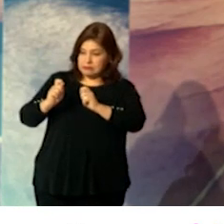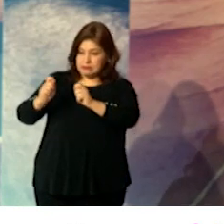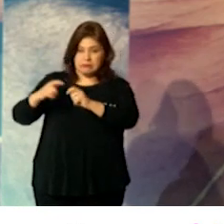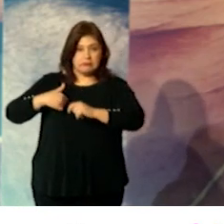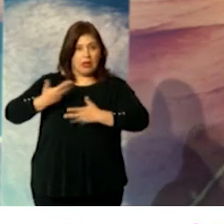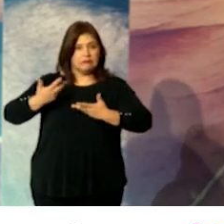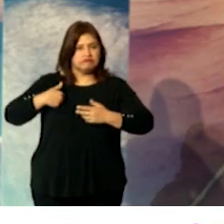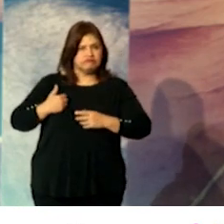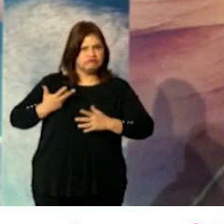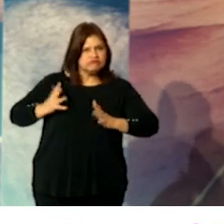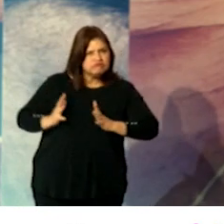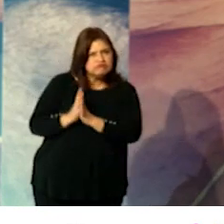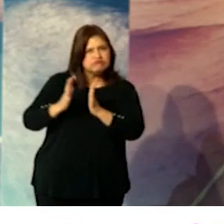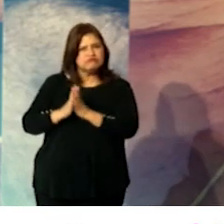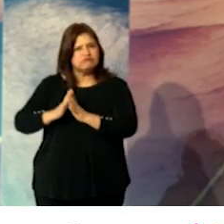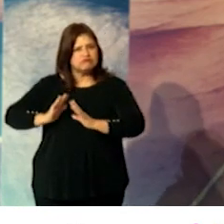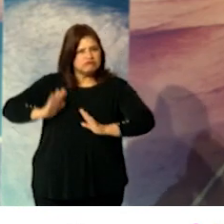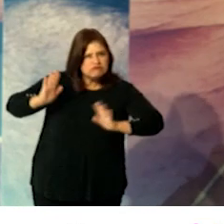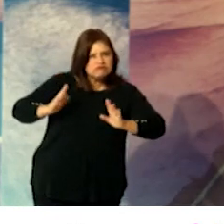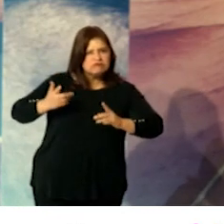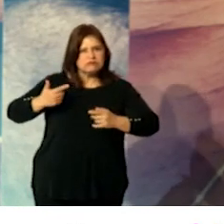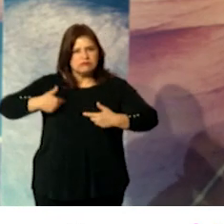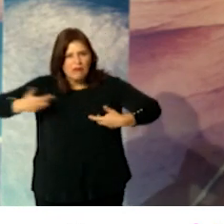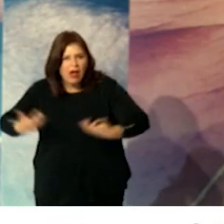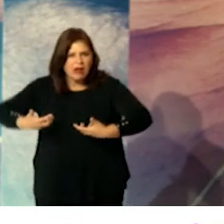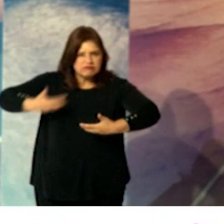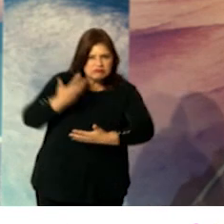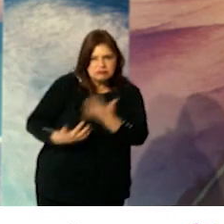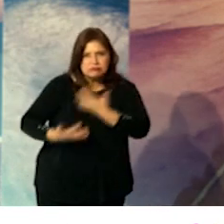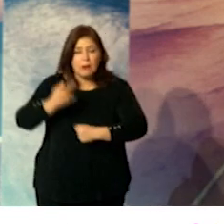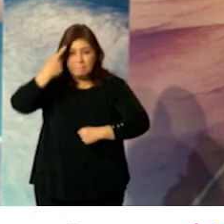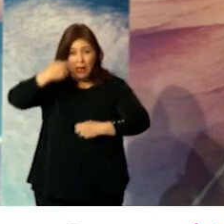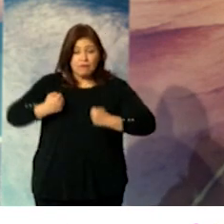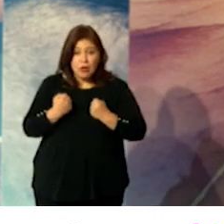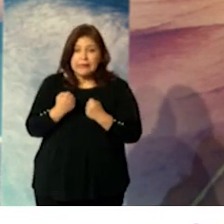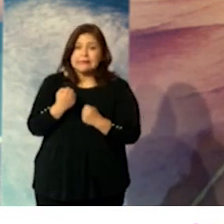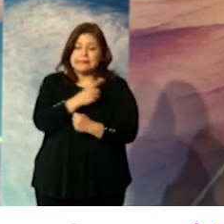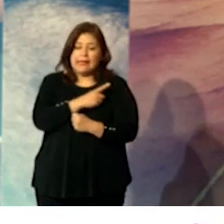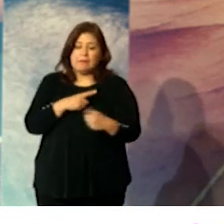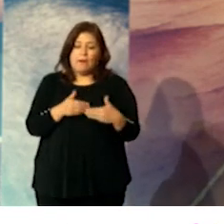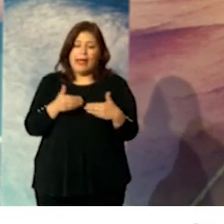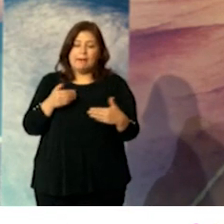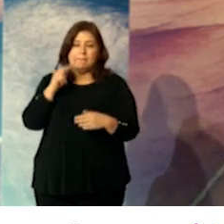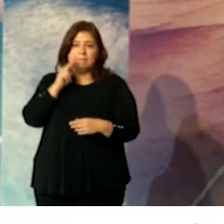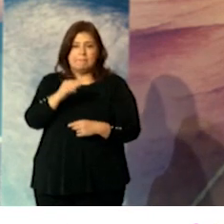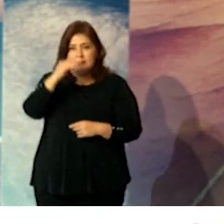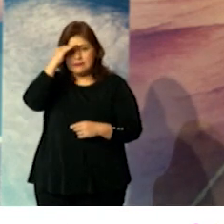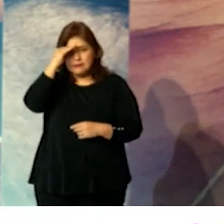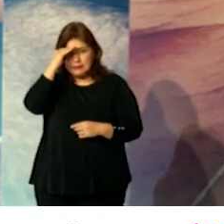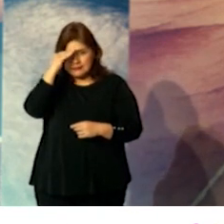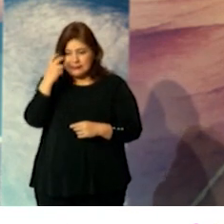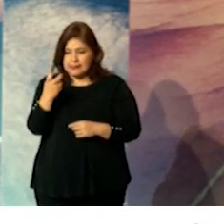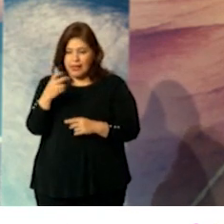pueda tener una participación política y ciudadana más fuerte, yo tengo que pensar en las condiciones de construcción de esa